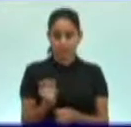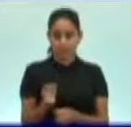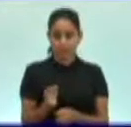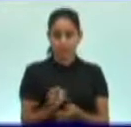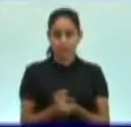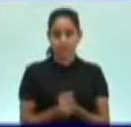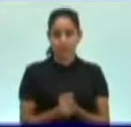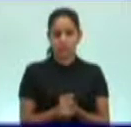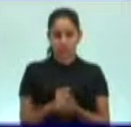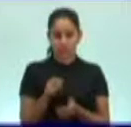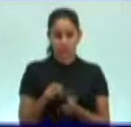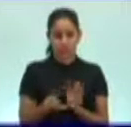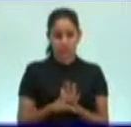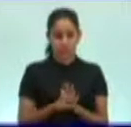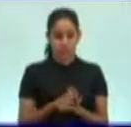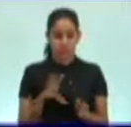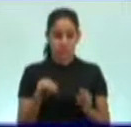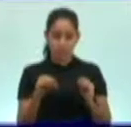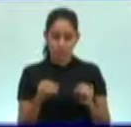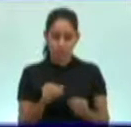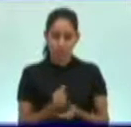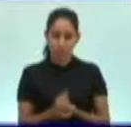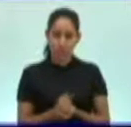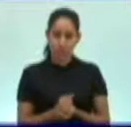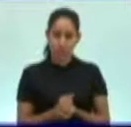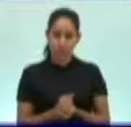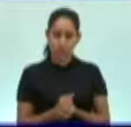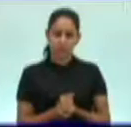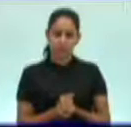ha planteado en la propia ley.